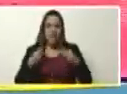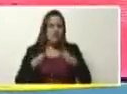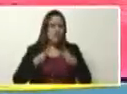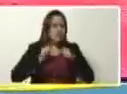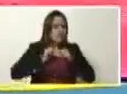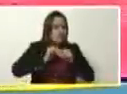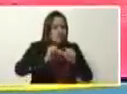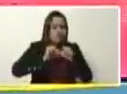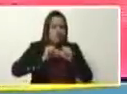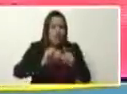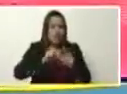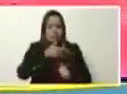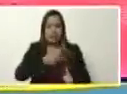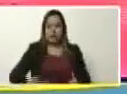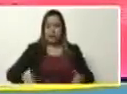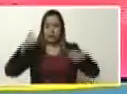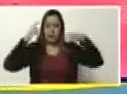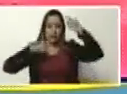permanentemente